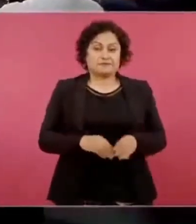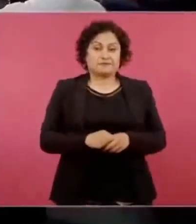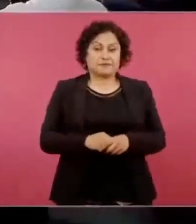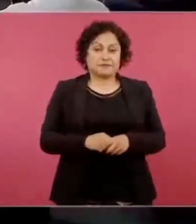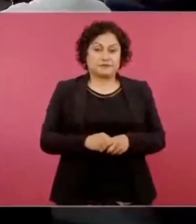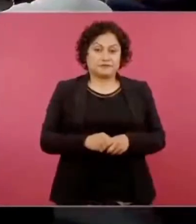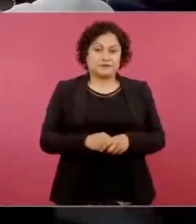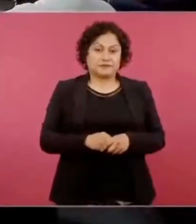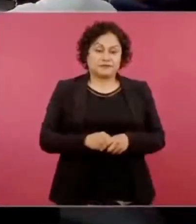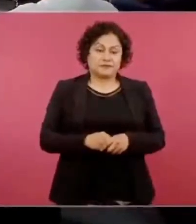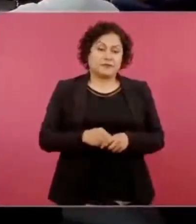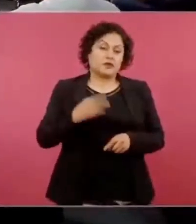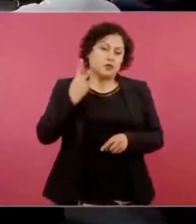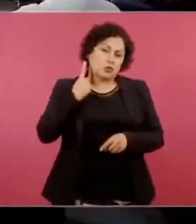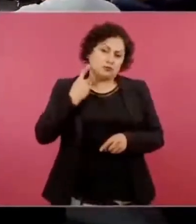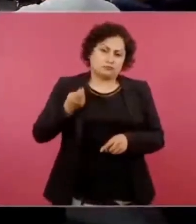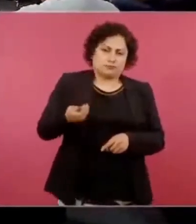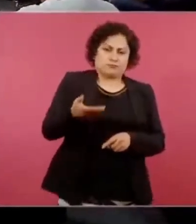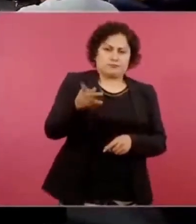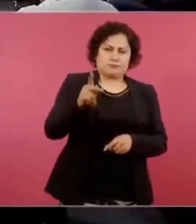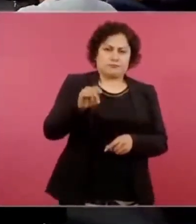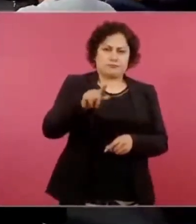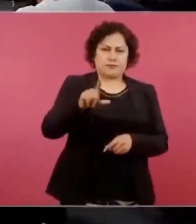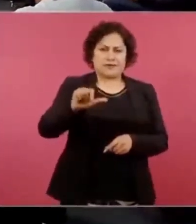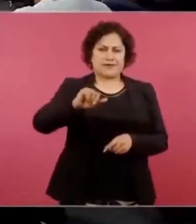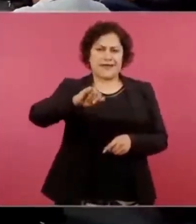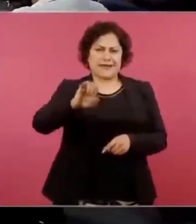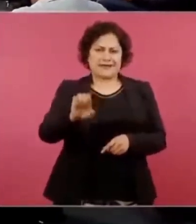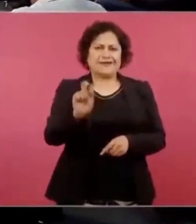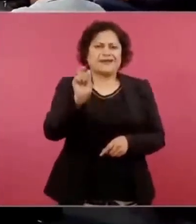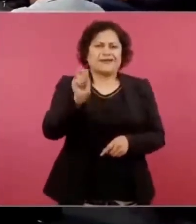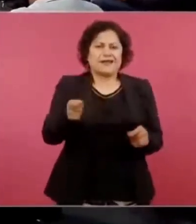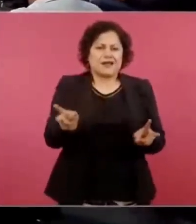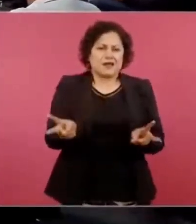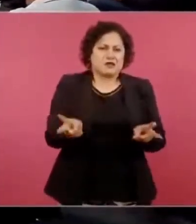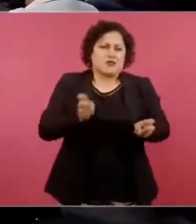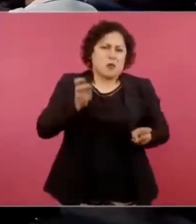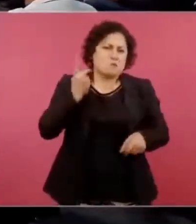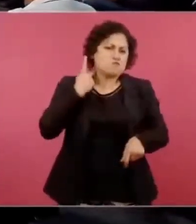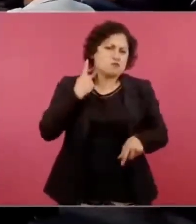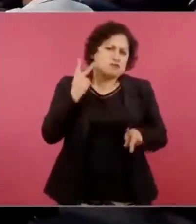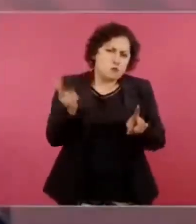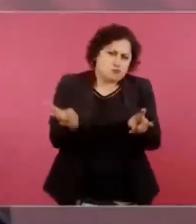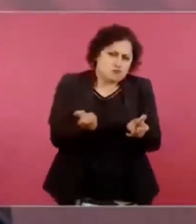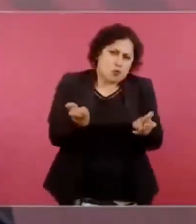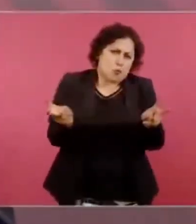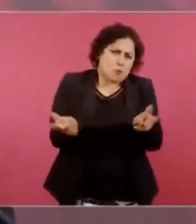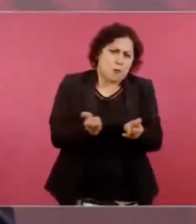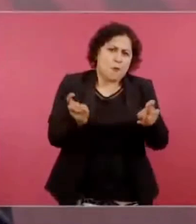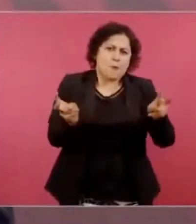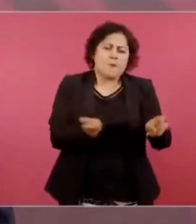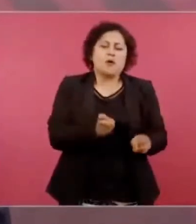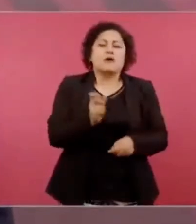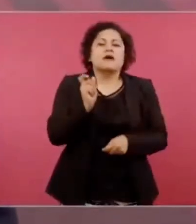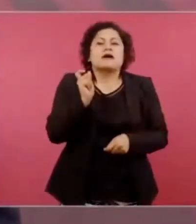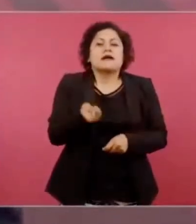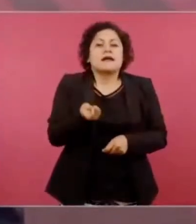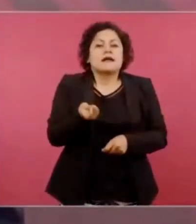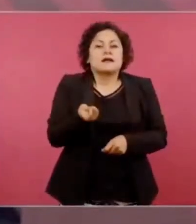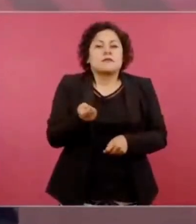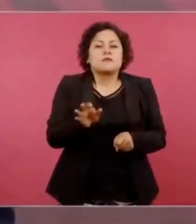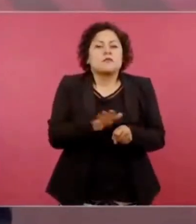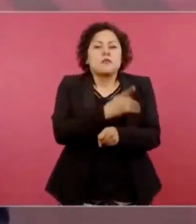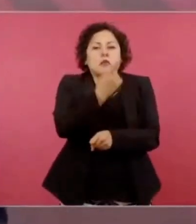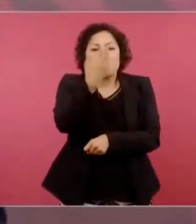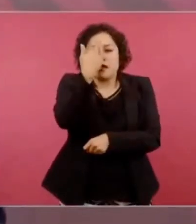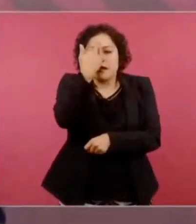política de pillaje, ese robo contó con la complicidad